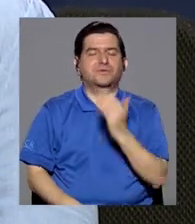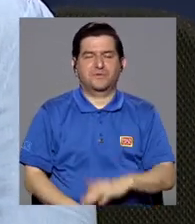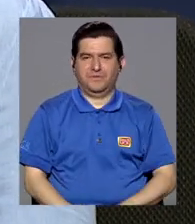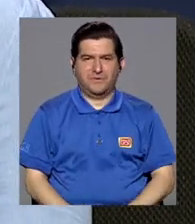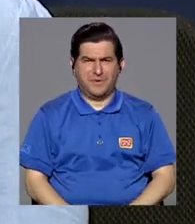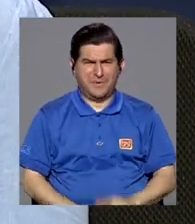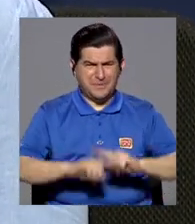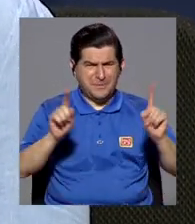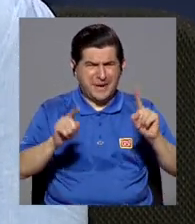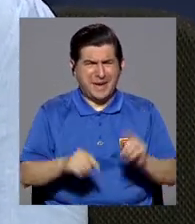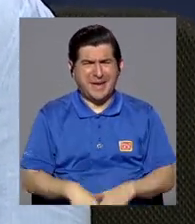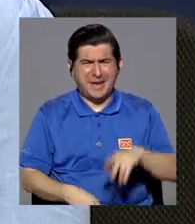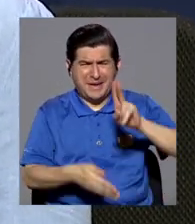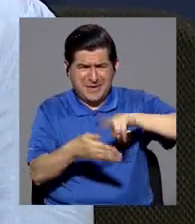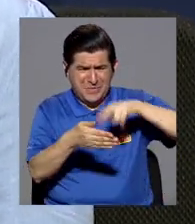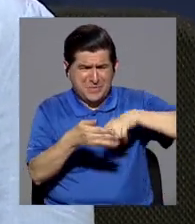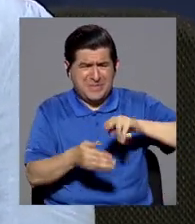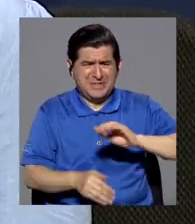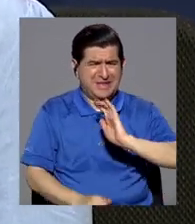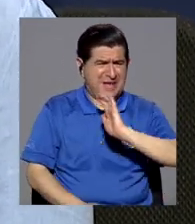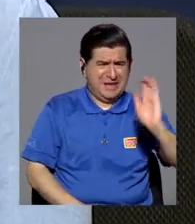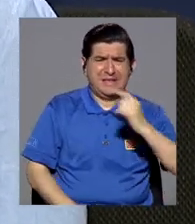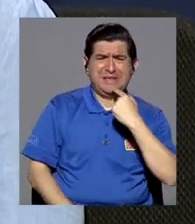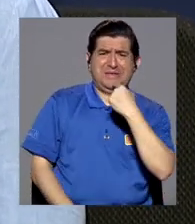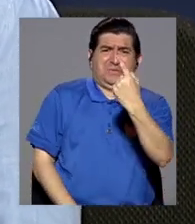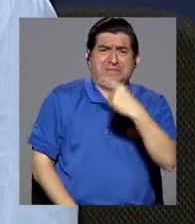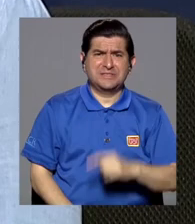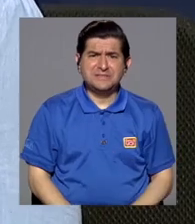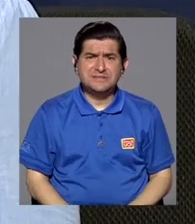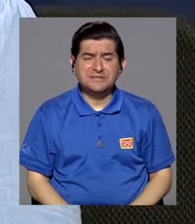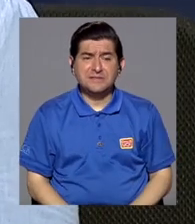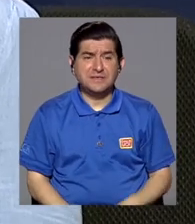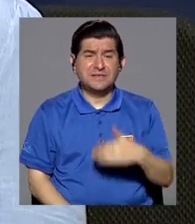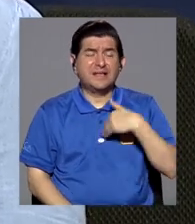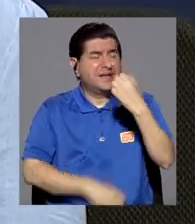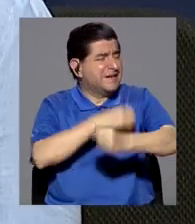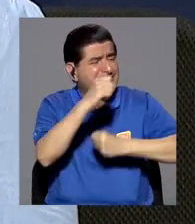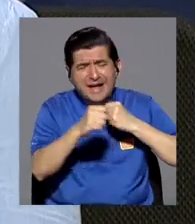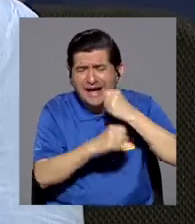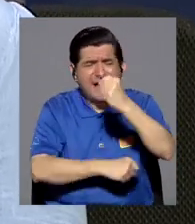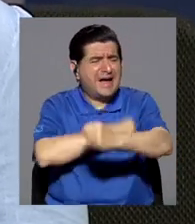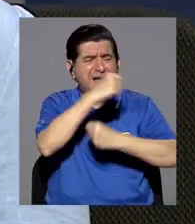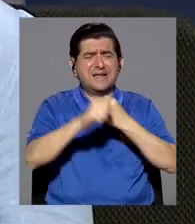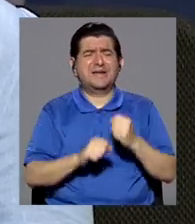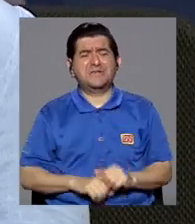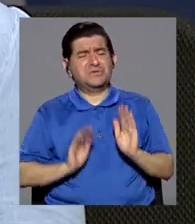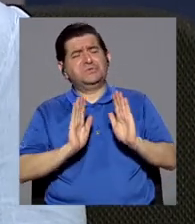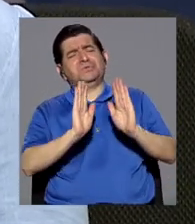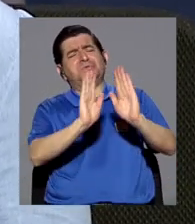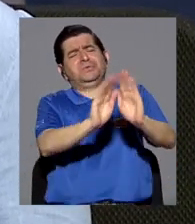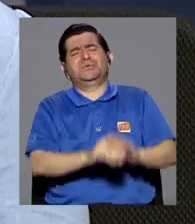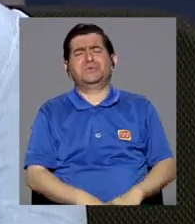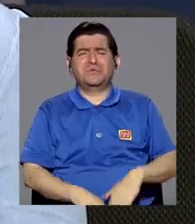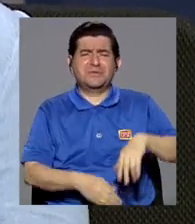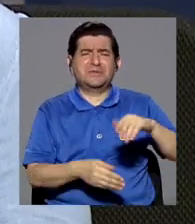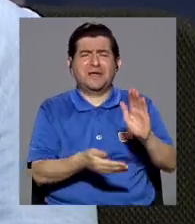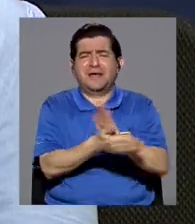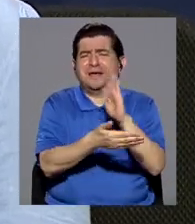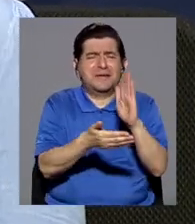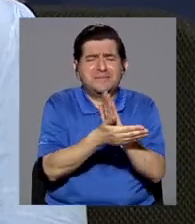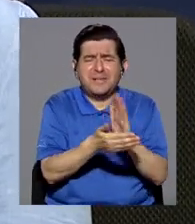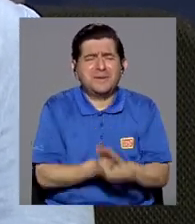pero pintar es son de niños o porque tienen tantos años de estar lejos de los pinceles de las